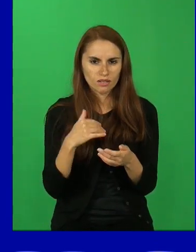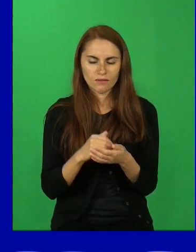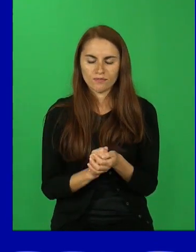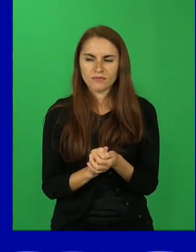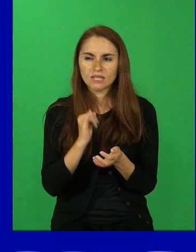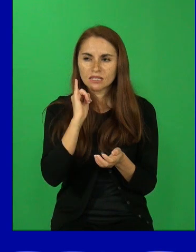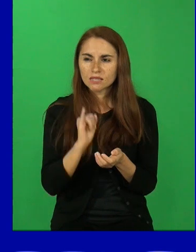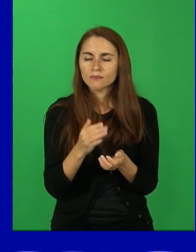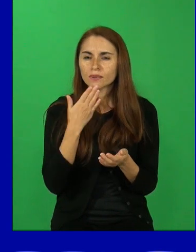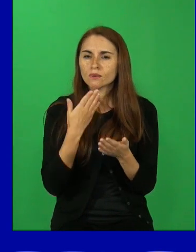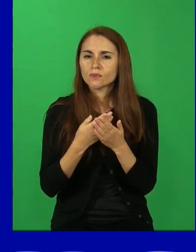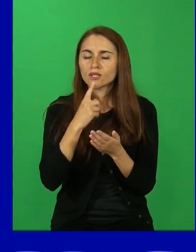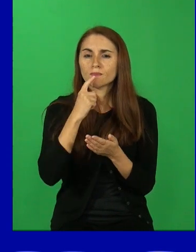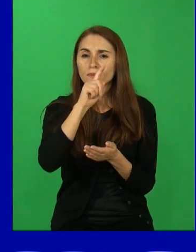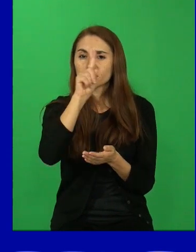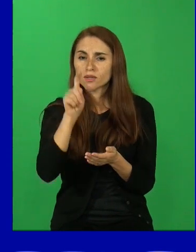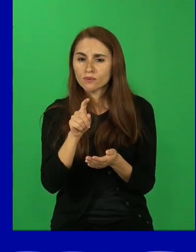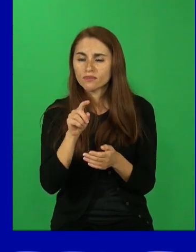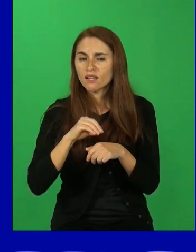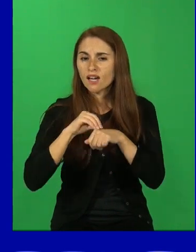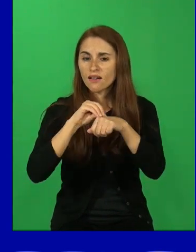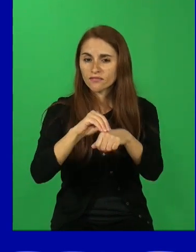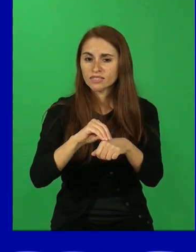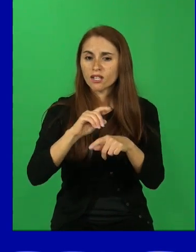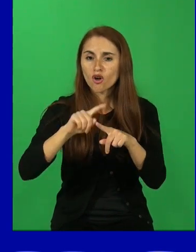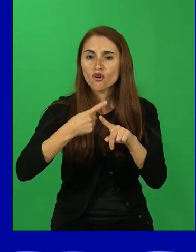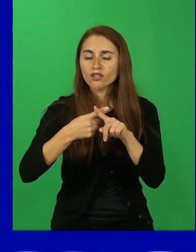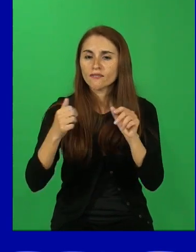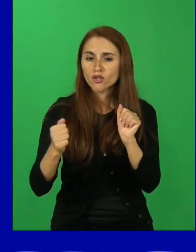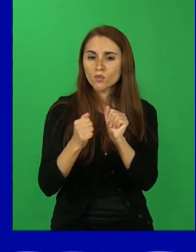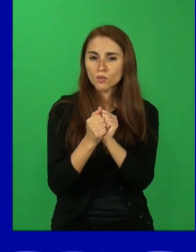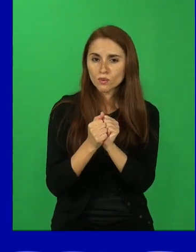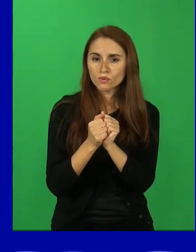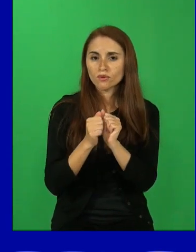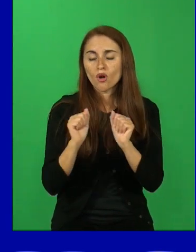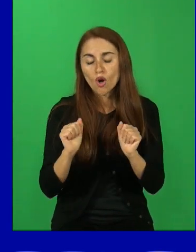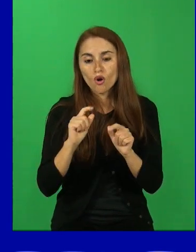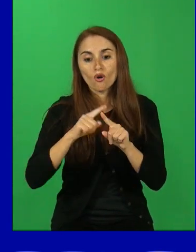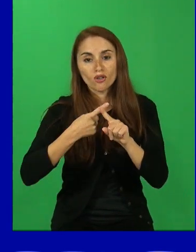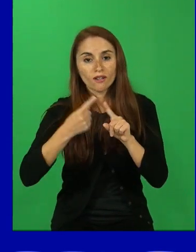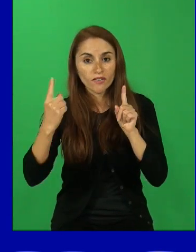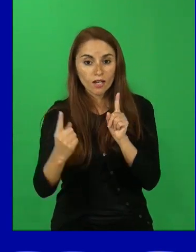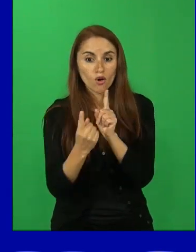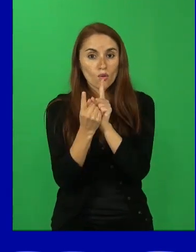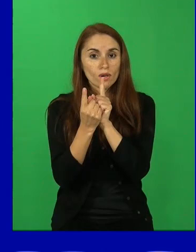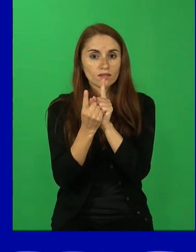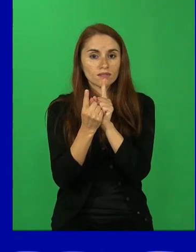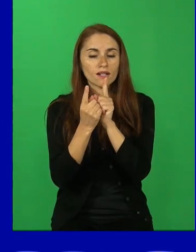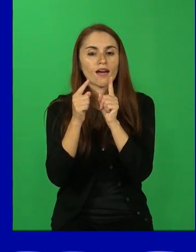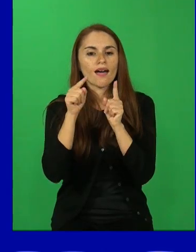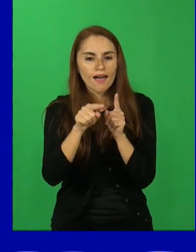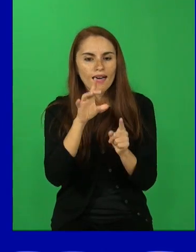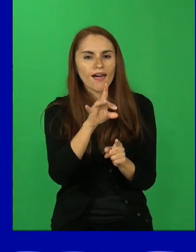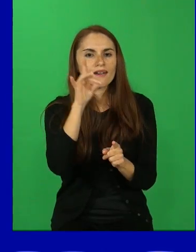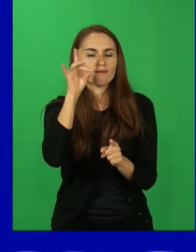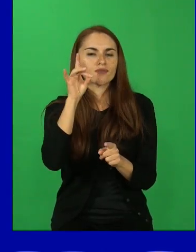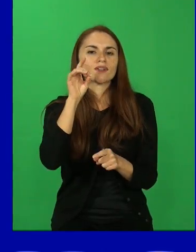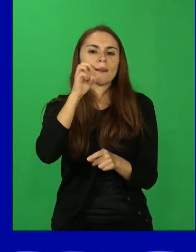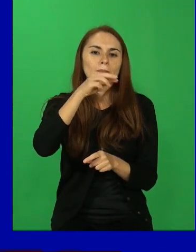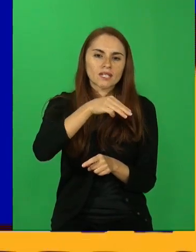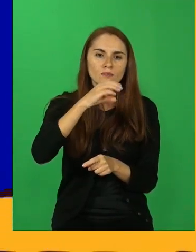haga referencia a cuando se vuelvan a juntar o encontrar nos van a indicar que el mínimo común múltiplo está detrás de todo